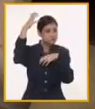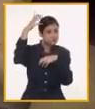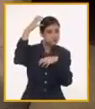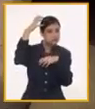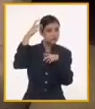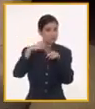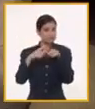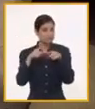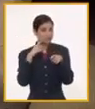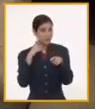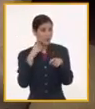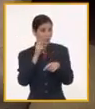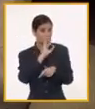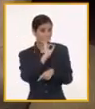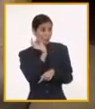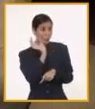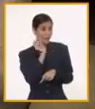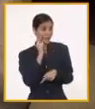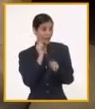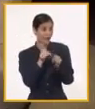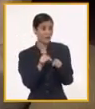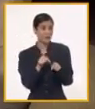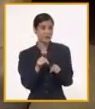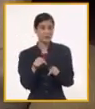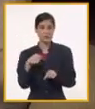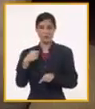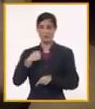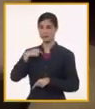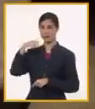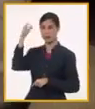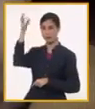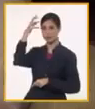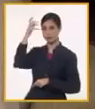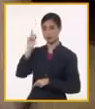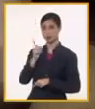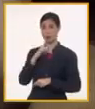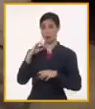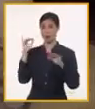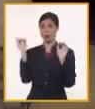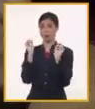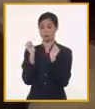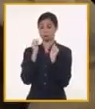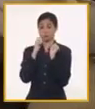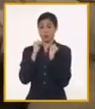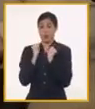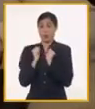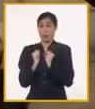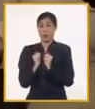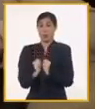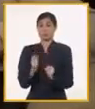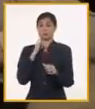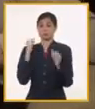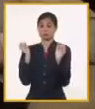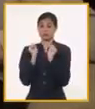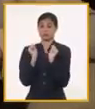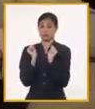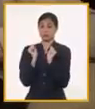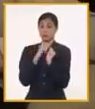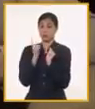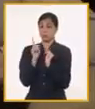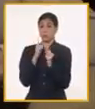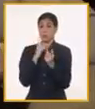hay que bañar, no me bañé. Lavar la cara, esto y lo otro, pero aquí me lo pegué, me